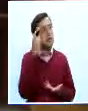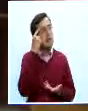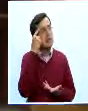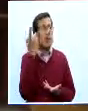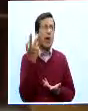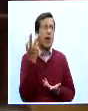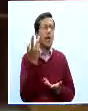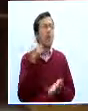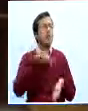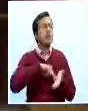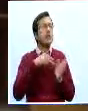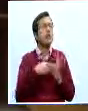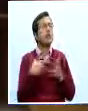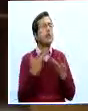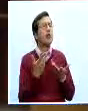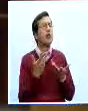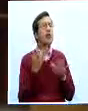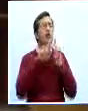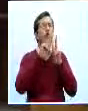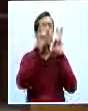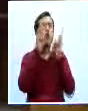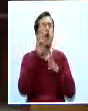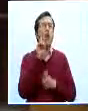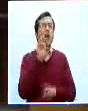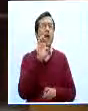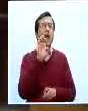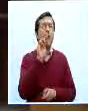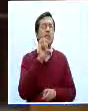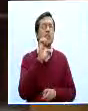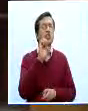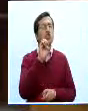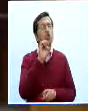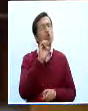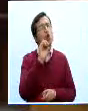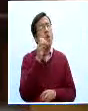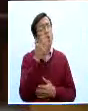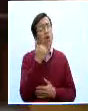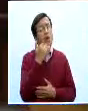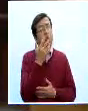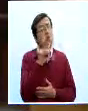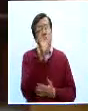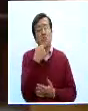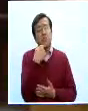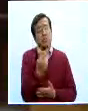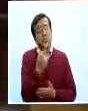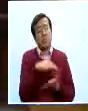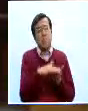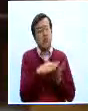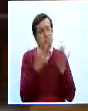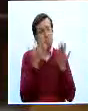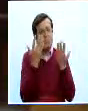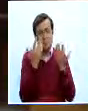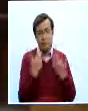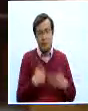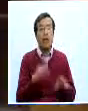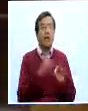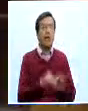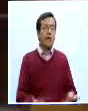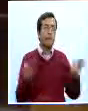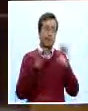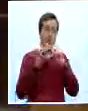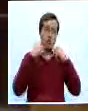como nosotros estamos utilizando el título remisión Pero obviamente habrá personas que decidan utilizar el nombre de amnistía lo que es importante comentar es que